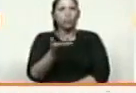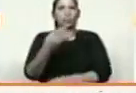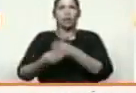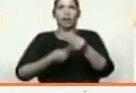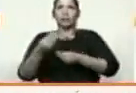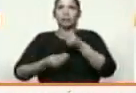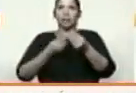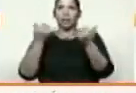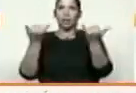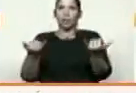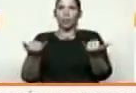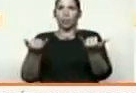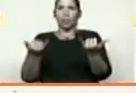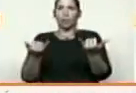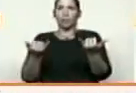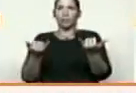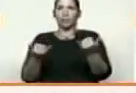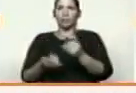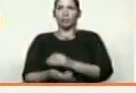ahí la imprecación solemne.